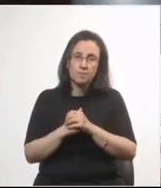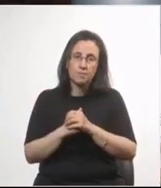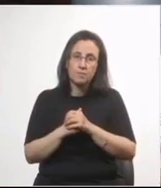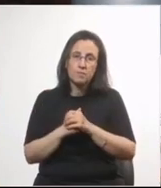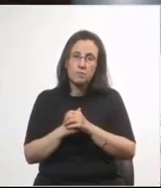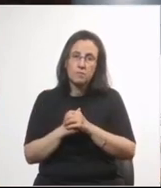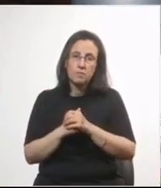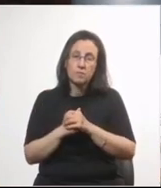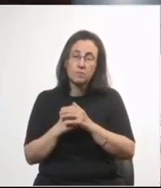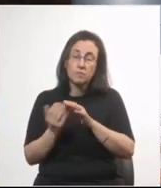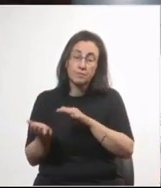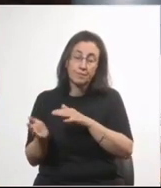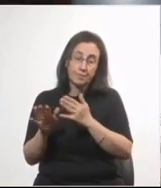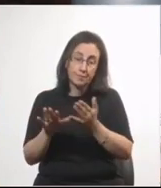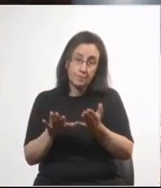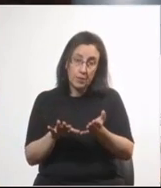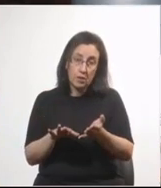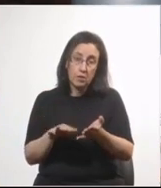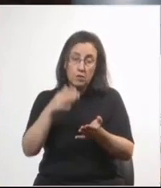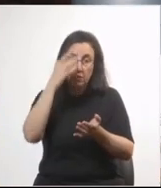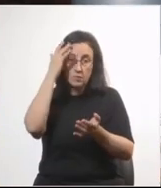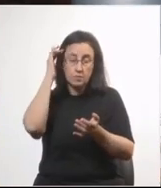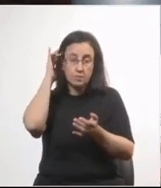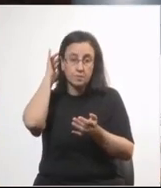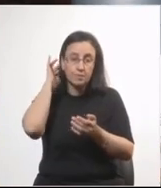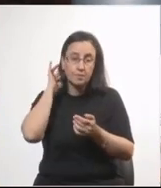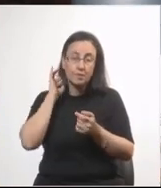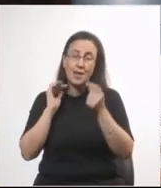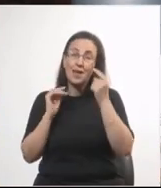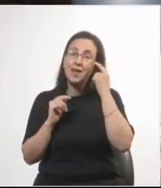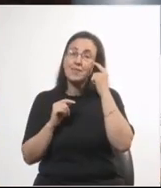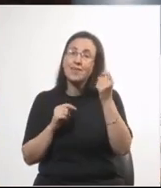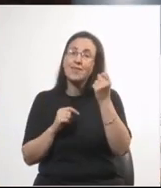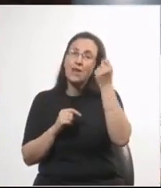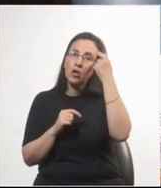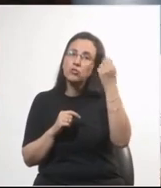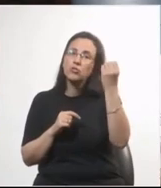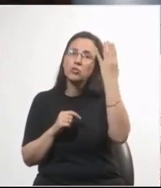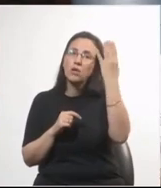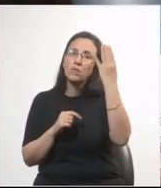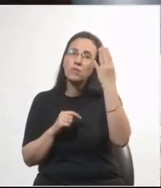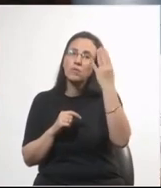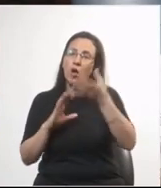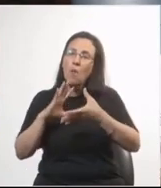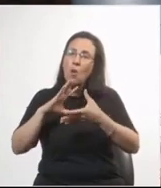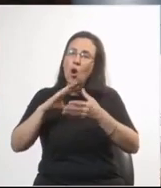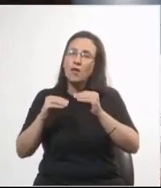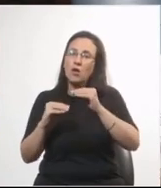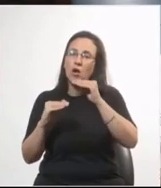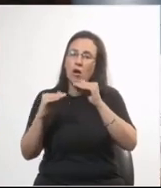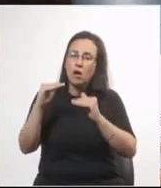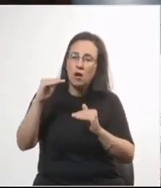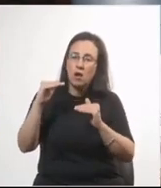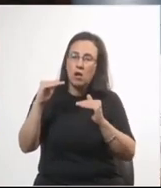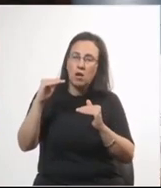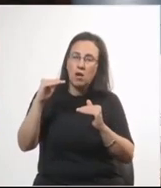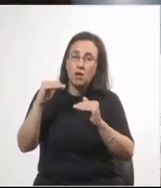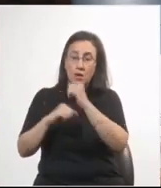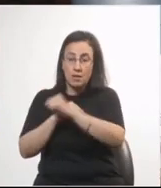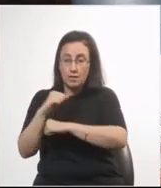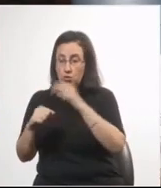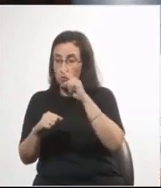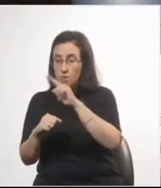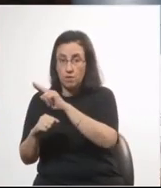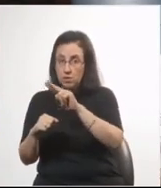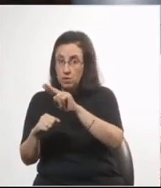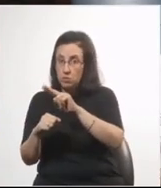Entonces, volviendo a este concepto del modelo de la desigualdad, tenemos que en el 2022 el país fue